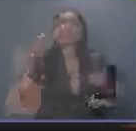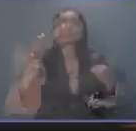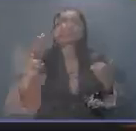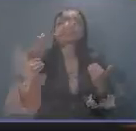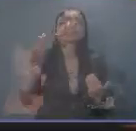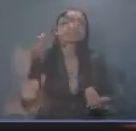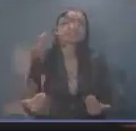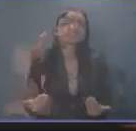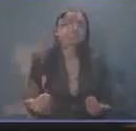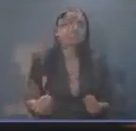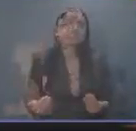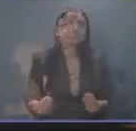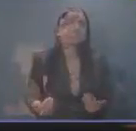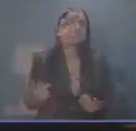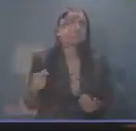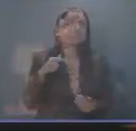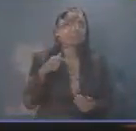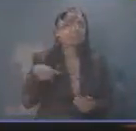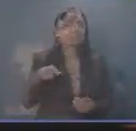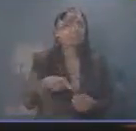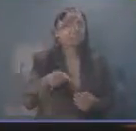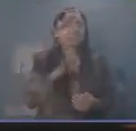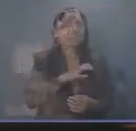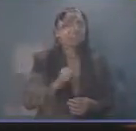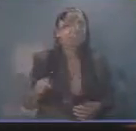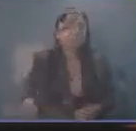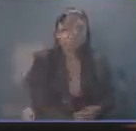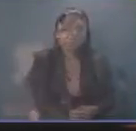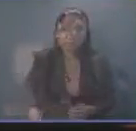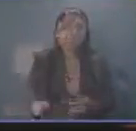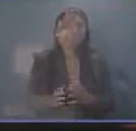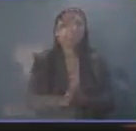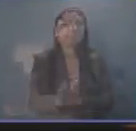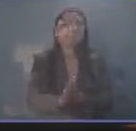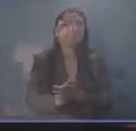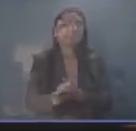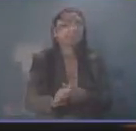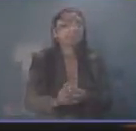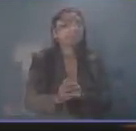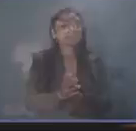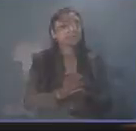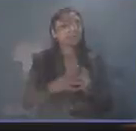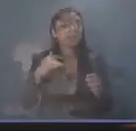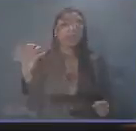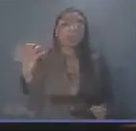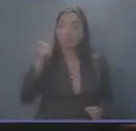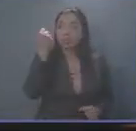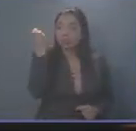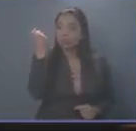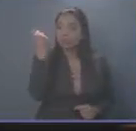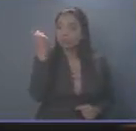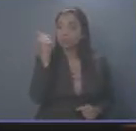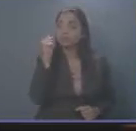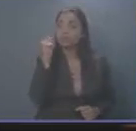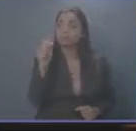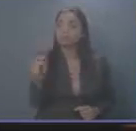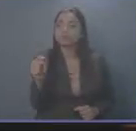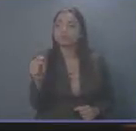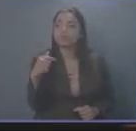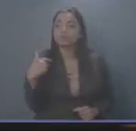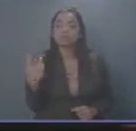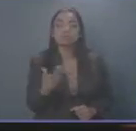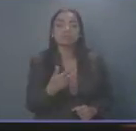Aparecieron unos males salvadoreños por ahí queriendo agenciarse el logro que no es más que el logro de